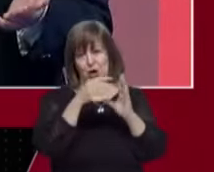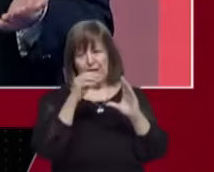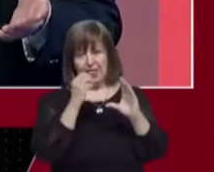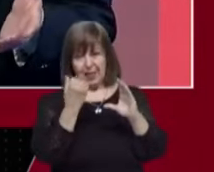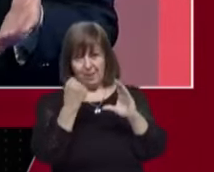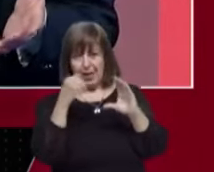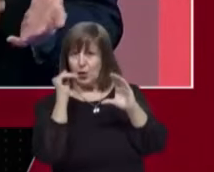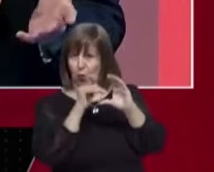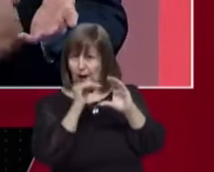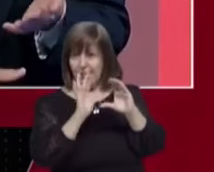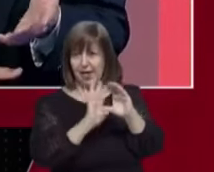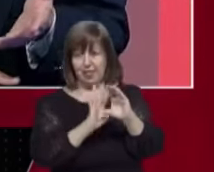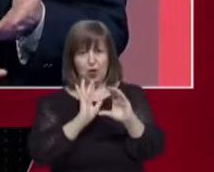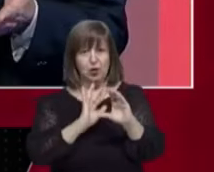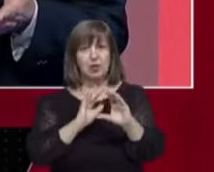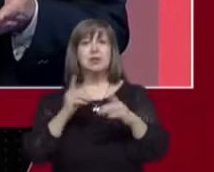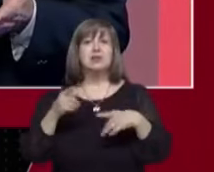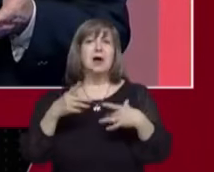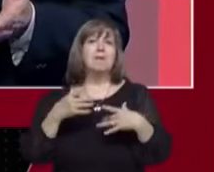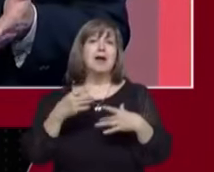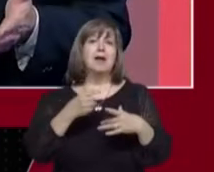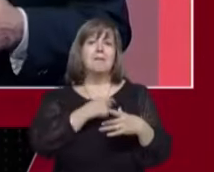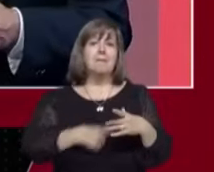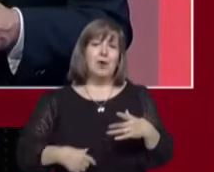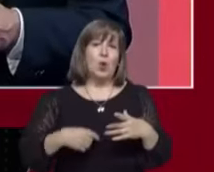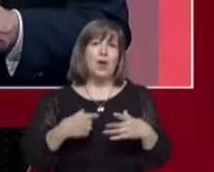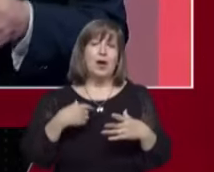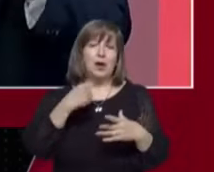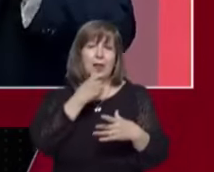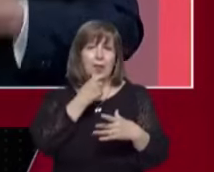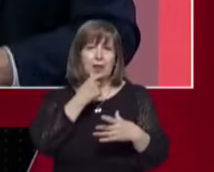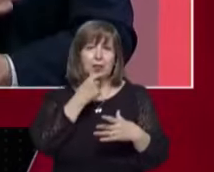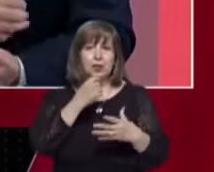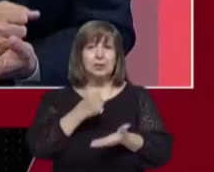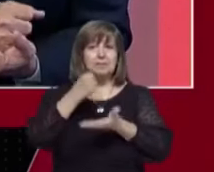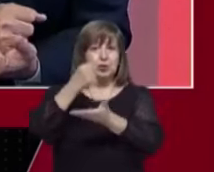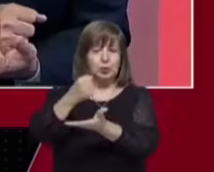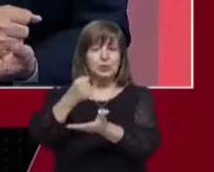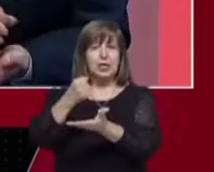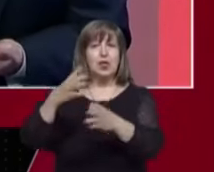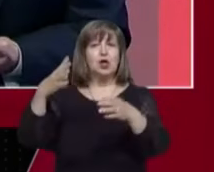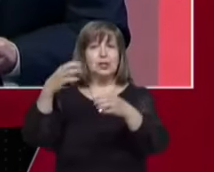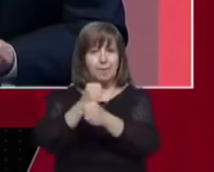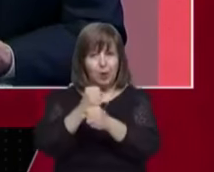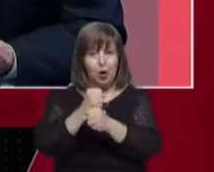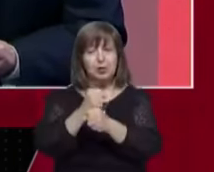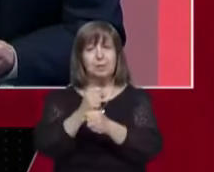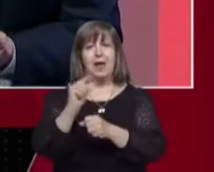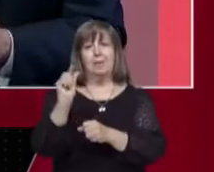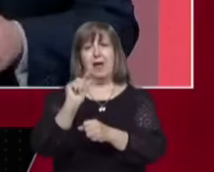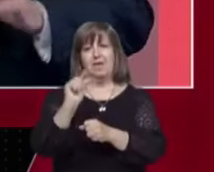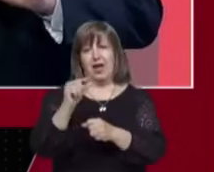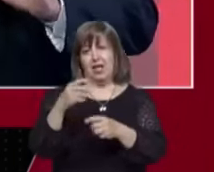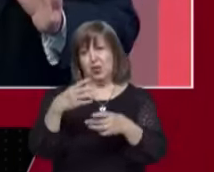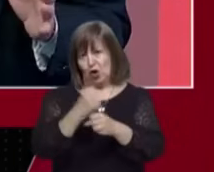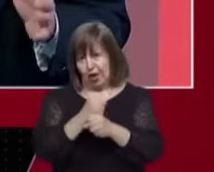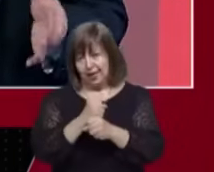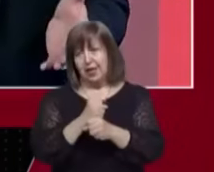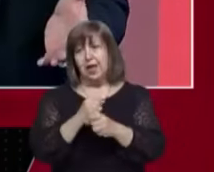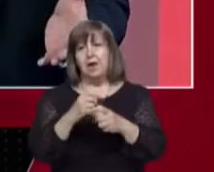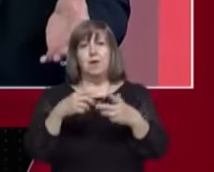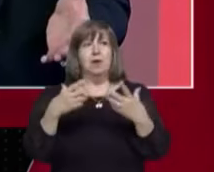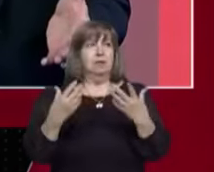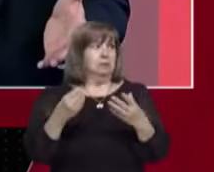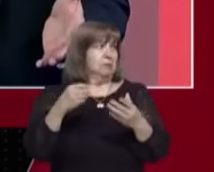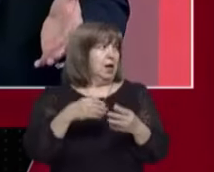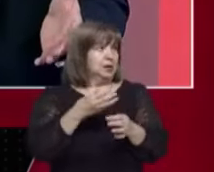la provincia está sosteniendo el subsidio del transporte, está sosteniendo también lo que se cayó por el FONIR en materia educativa. Entonces,